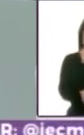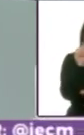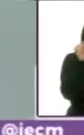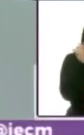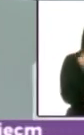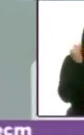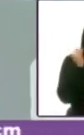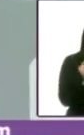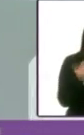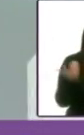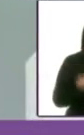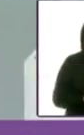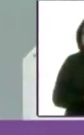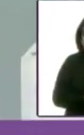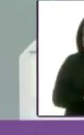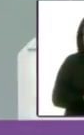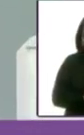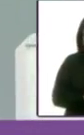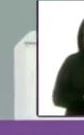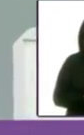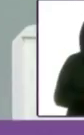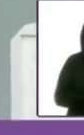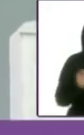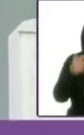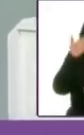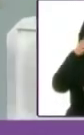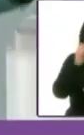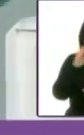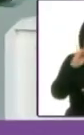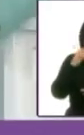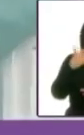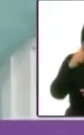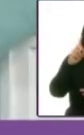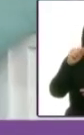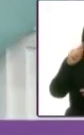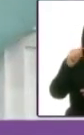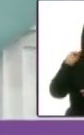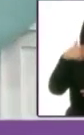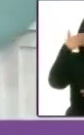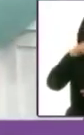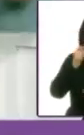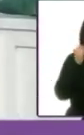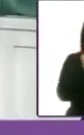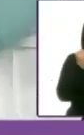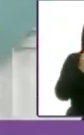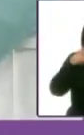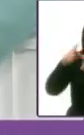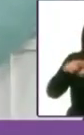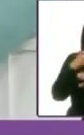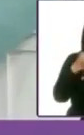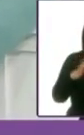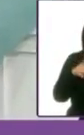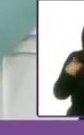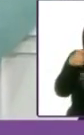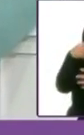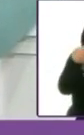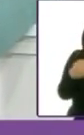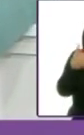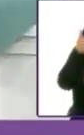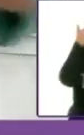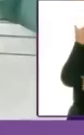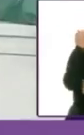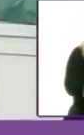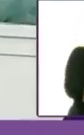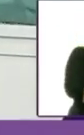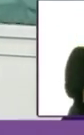también muchas preguntas quedan de esa denuncia, porque lo que Mikel Arriola mostró era un video en sus